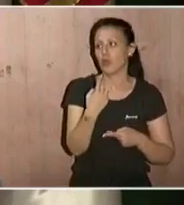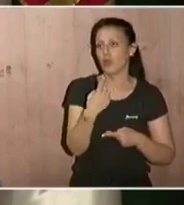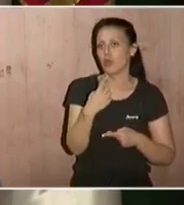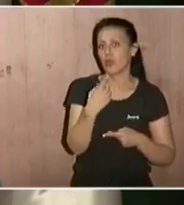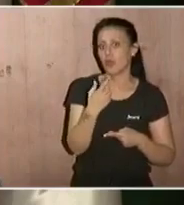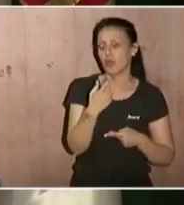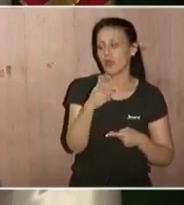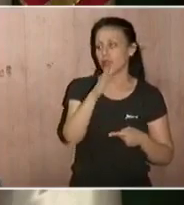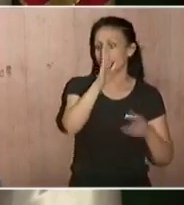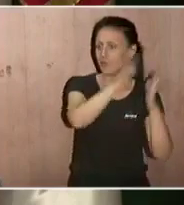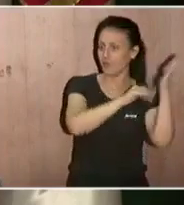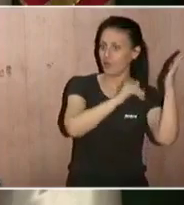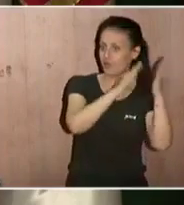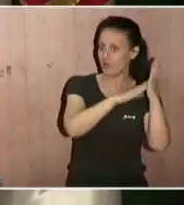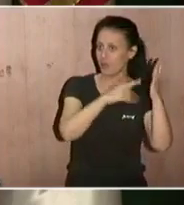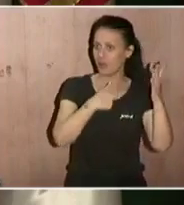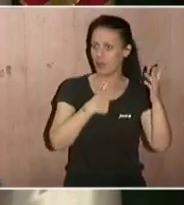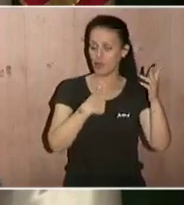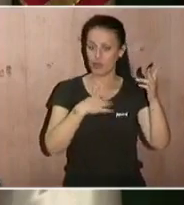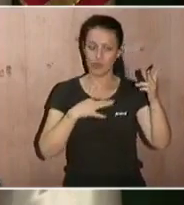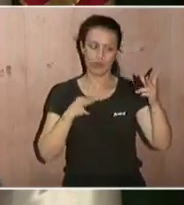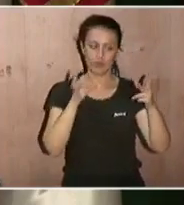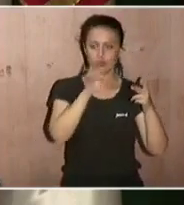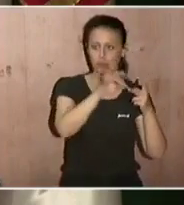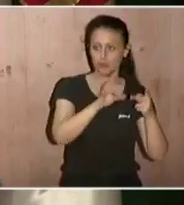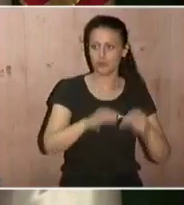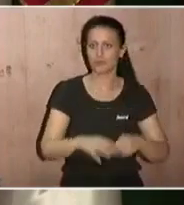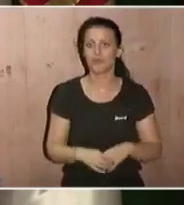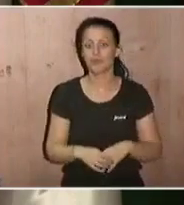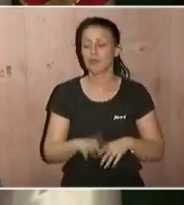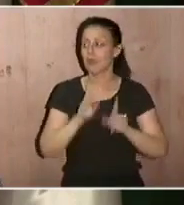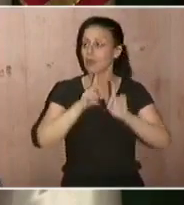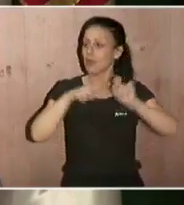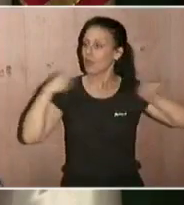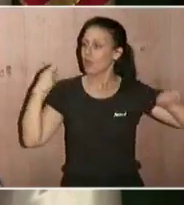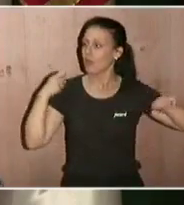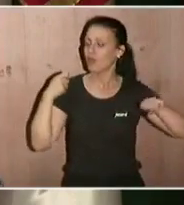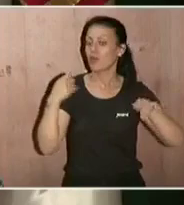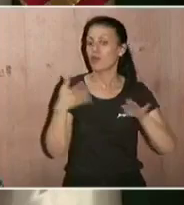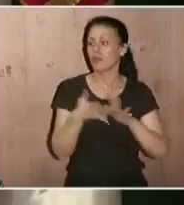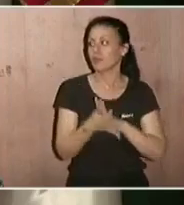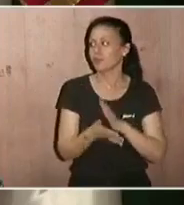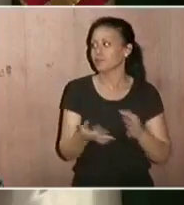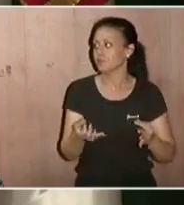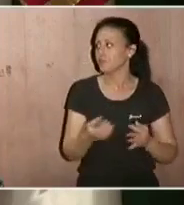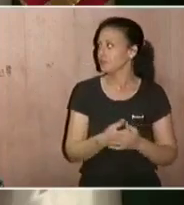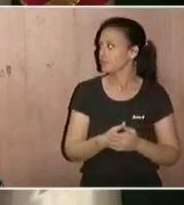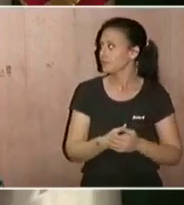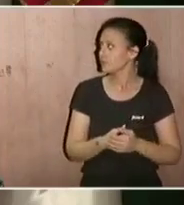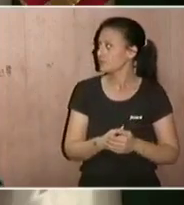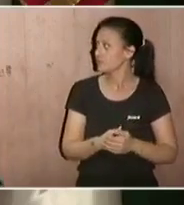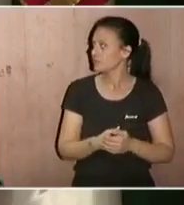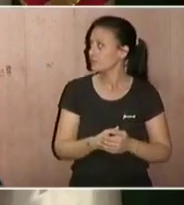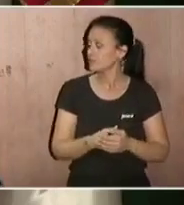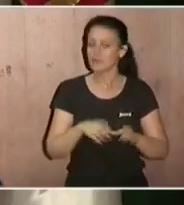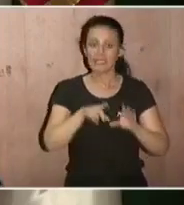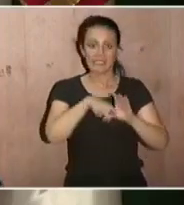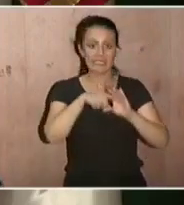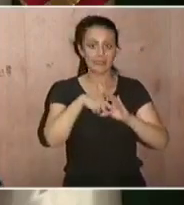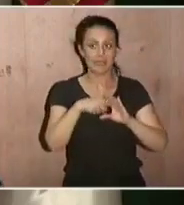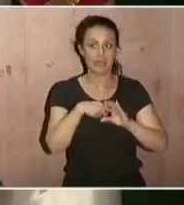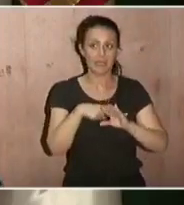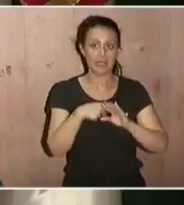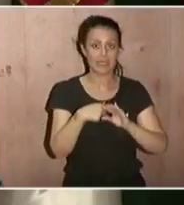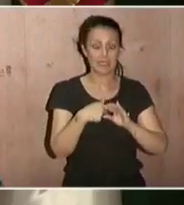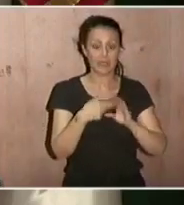de Valencia, y otra la asumí yo. En Zaragoza encontramos que las plazas estaban provistas por